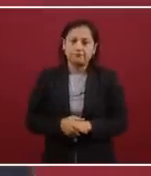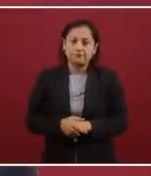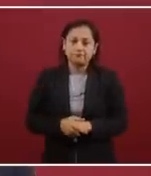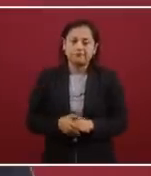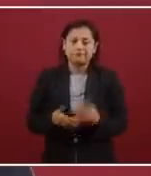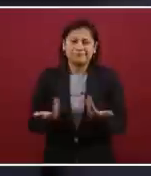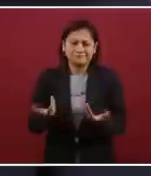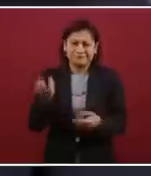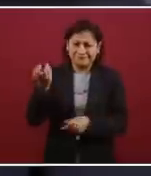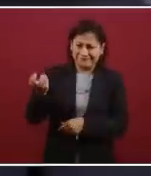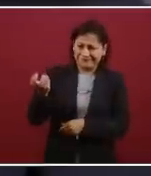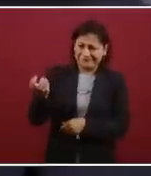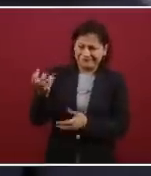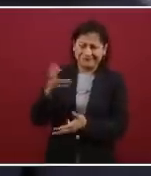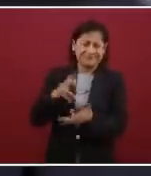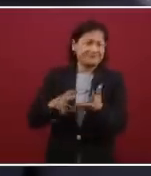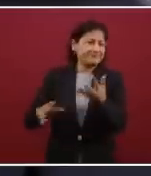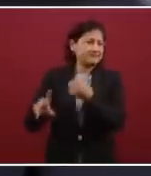Entonces,